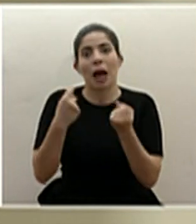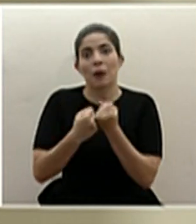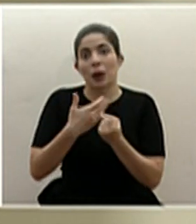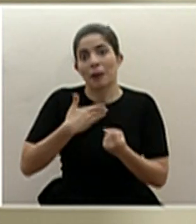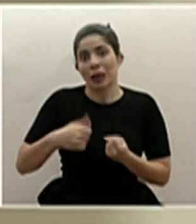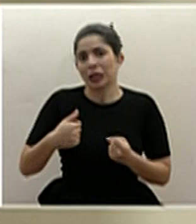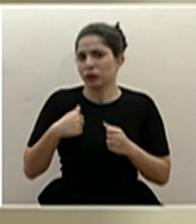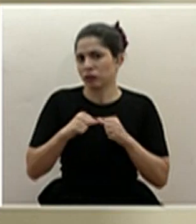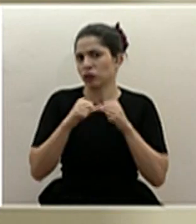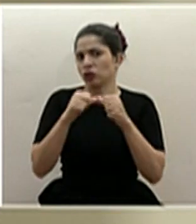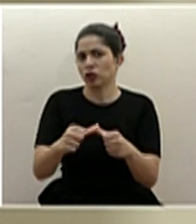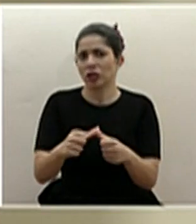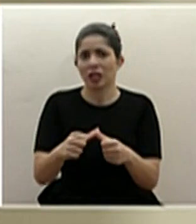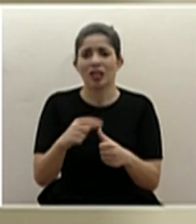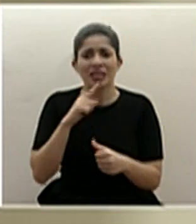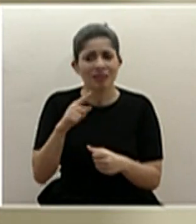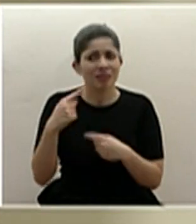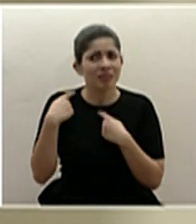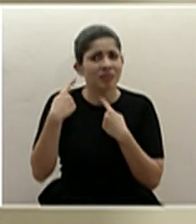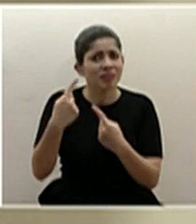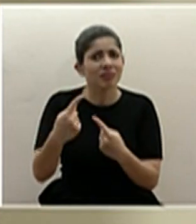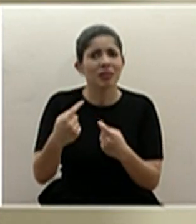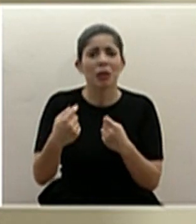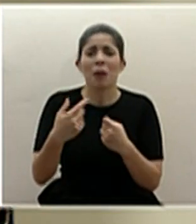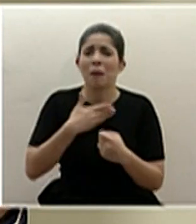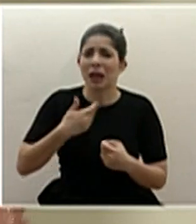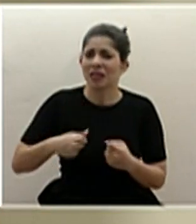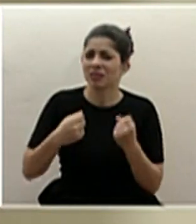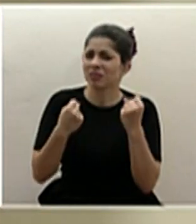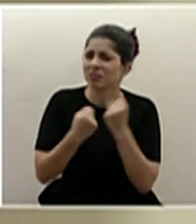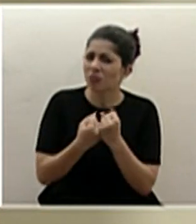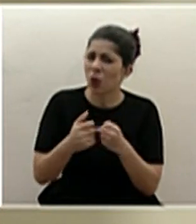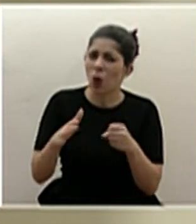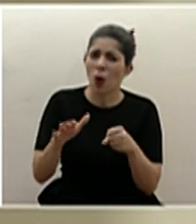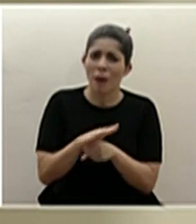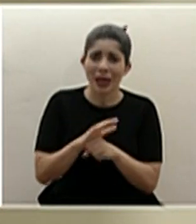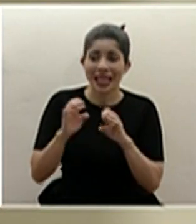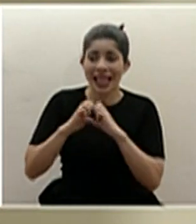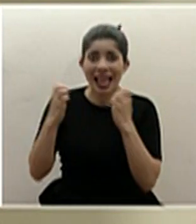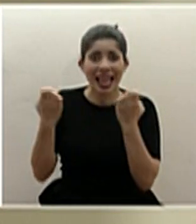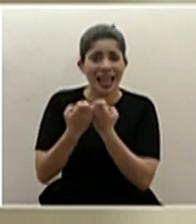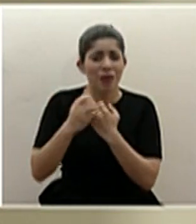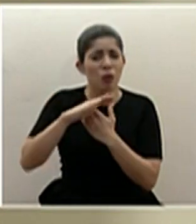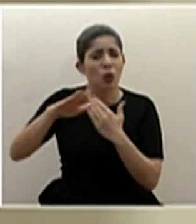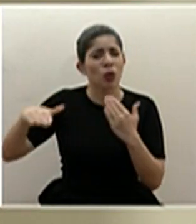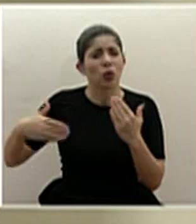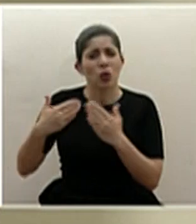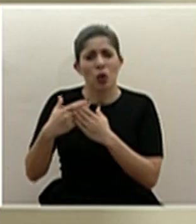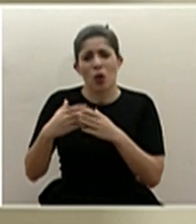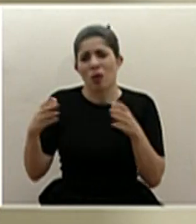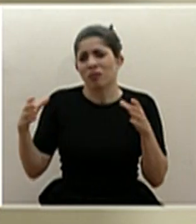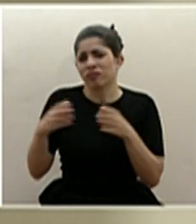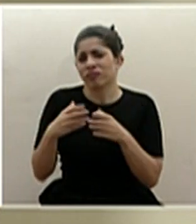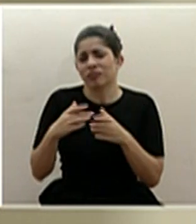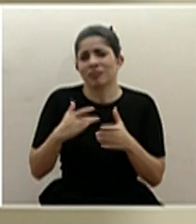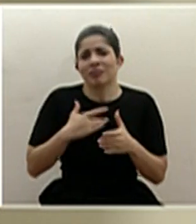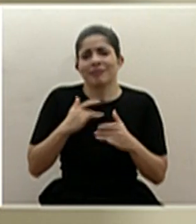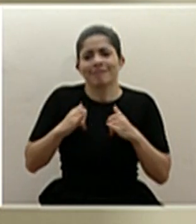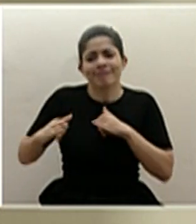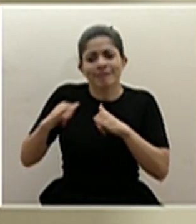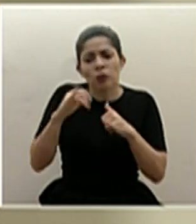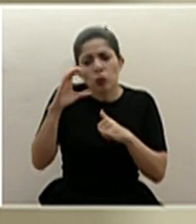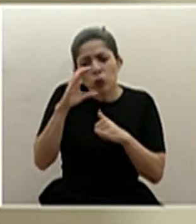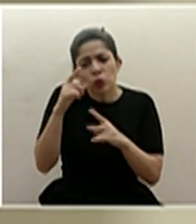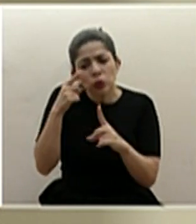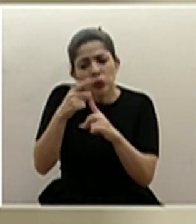señor presidente, que, insisto, ha sido completo y absoluto, y de todo el equipo, que creo que todos justamente hemos ido en ese sentir de